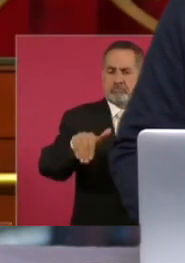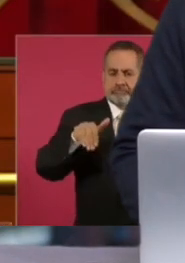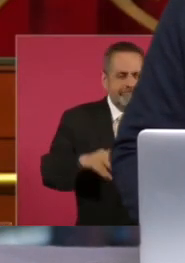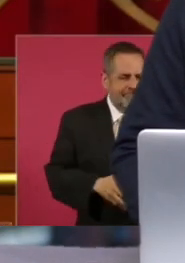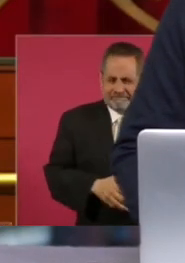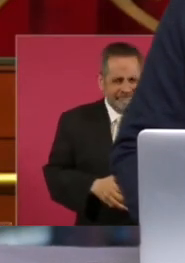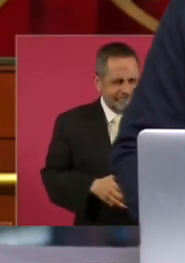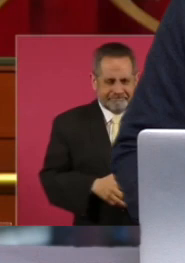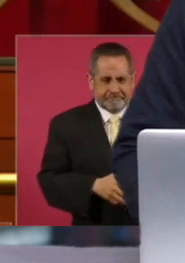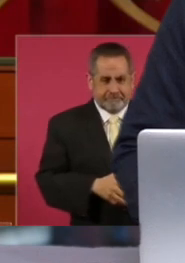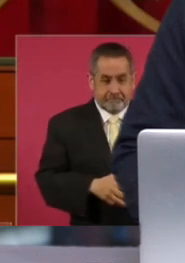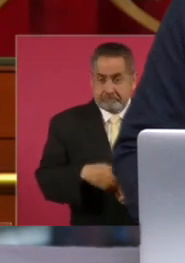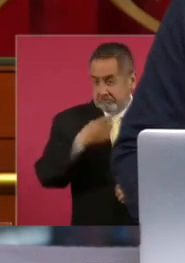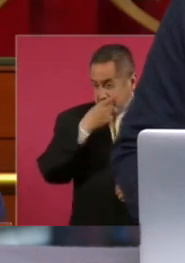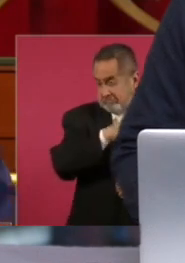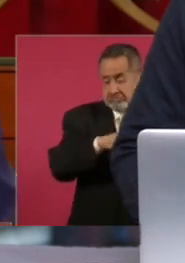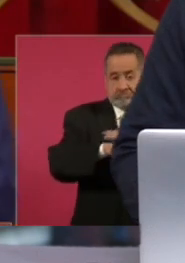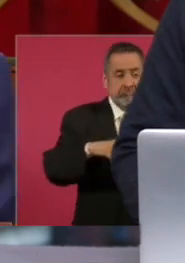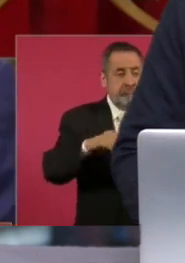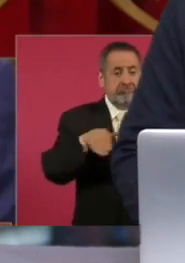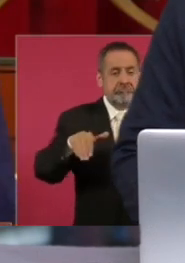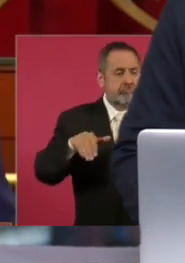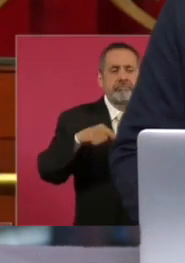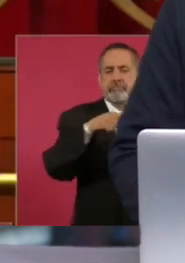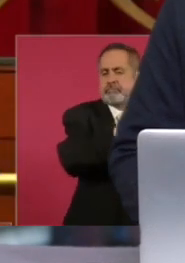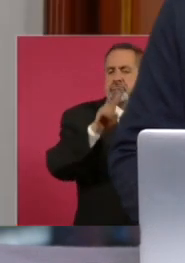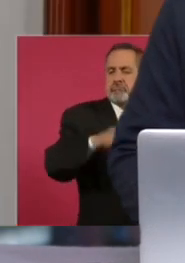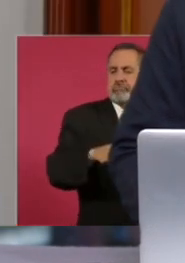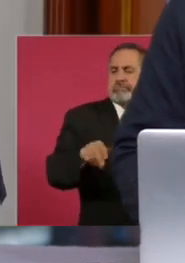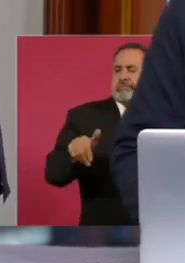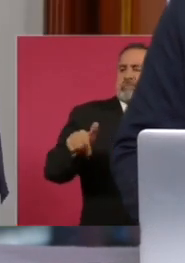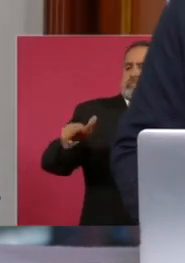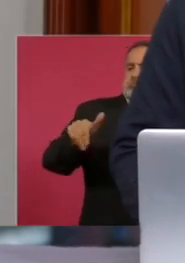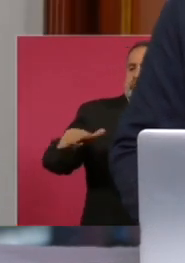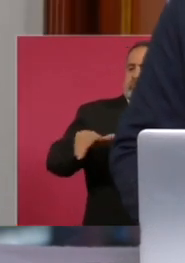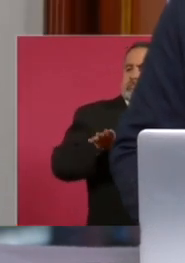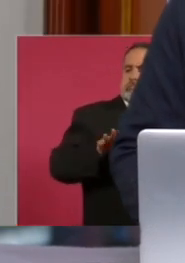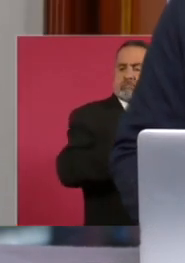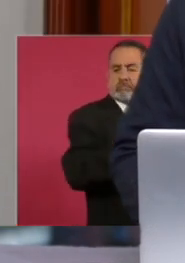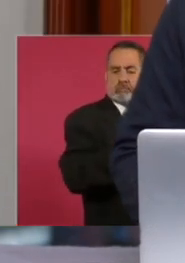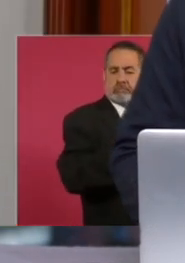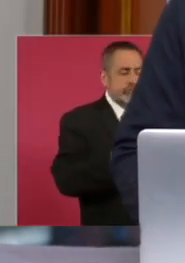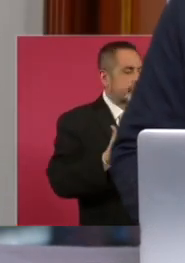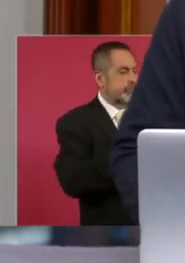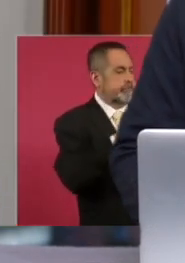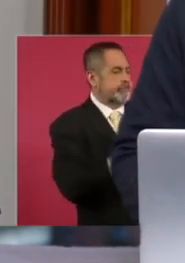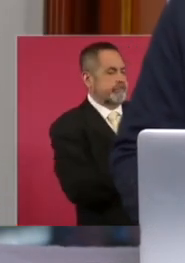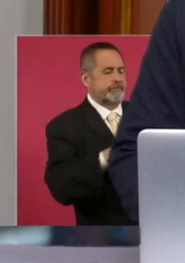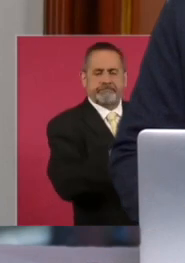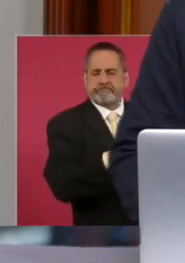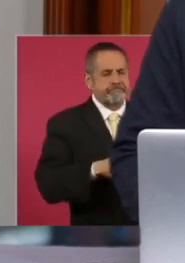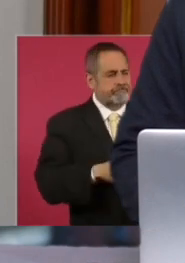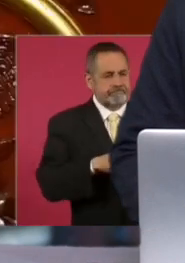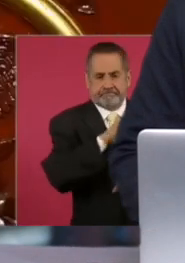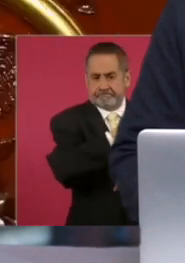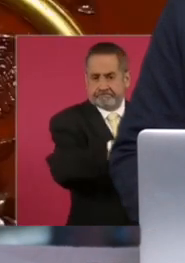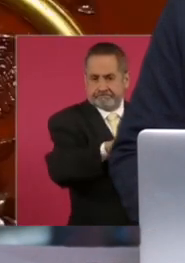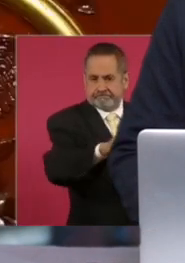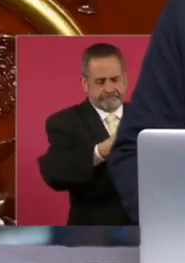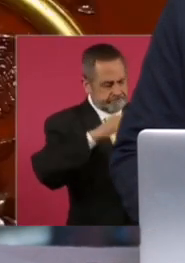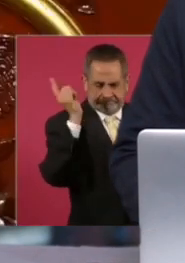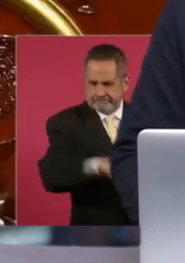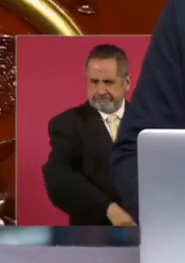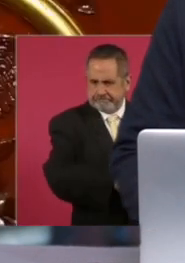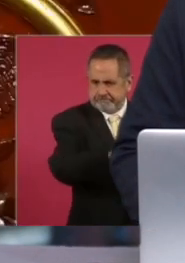la constitución de 1917 pero al mismo tiempo proteger lo que ya se hizo en la